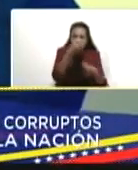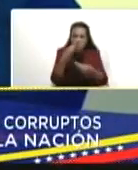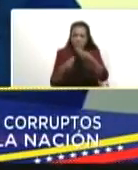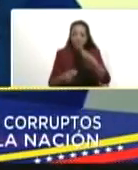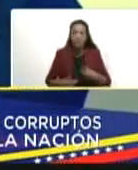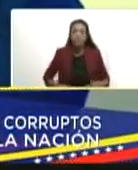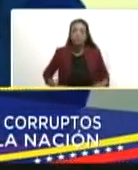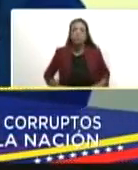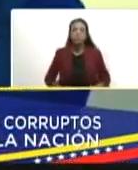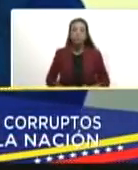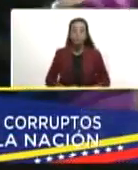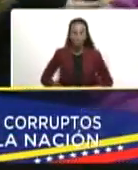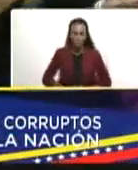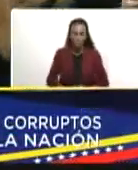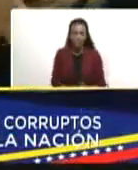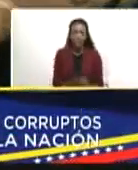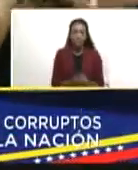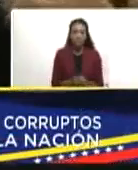cabeza